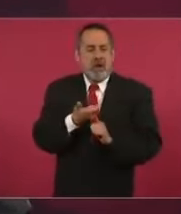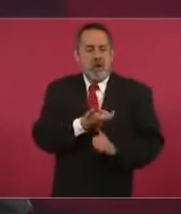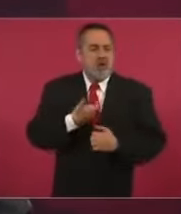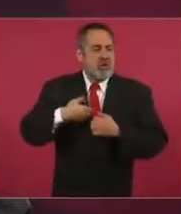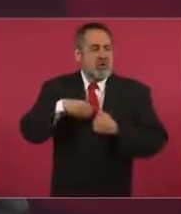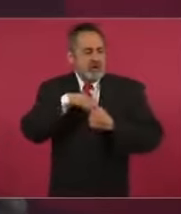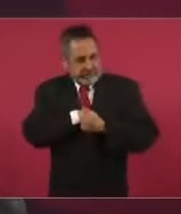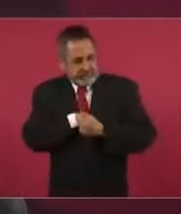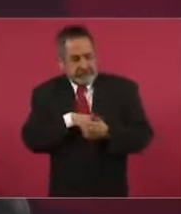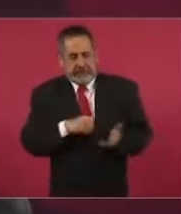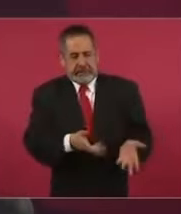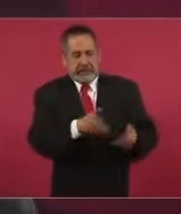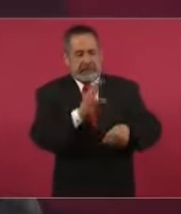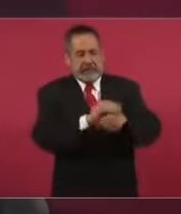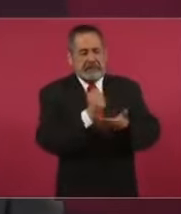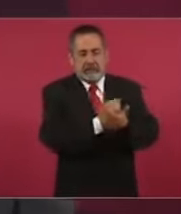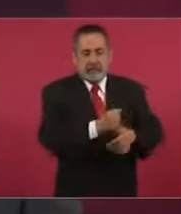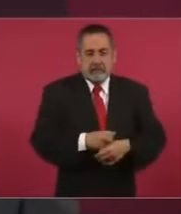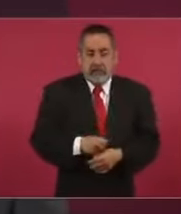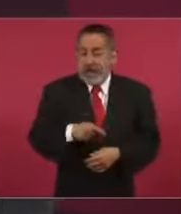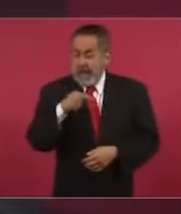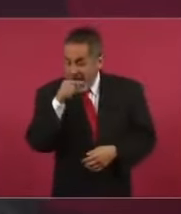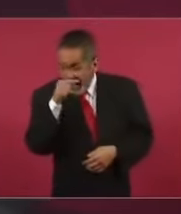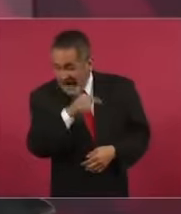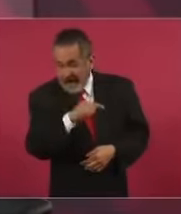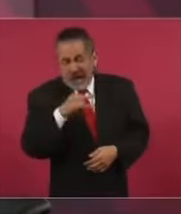Y como buenos hipócritas,